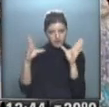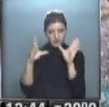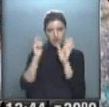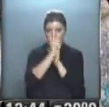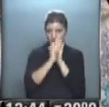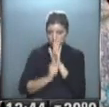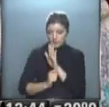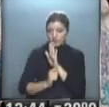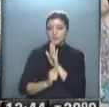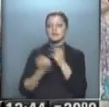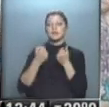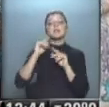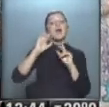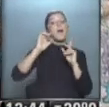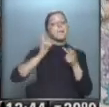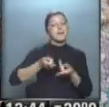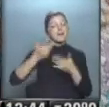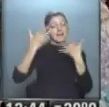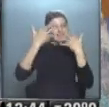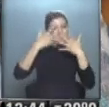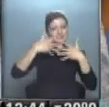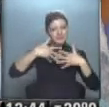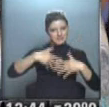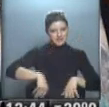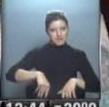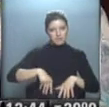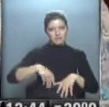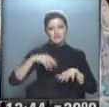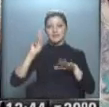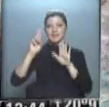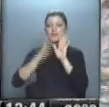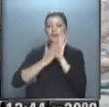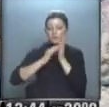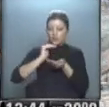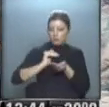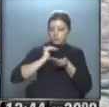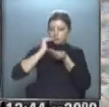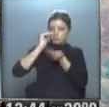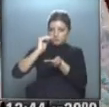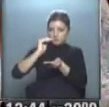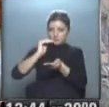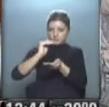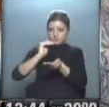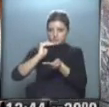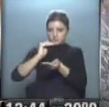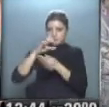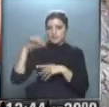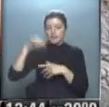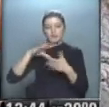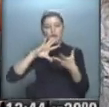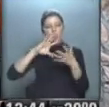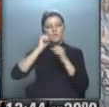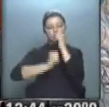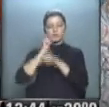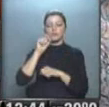que habían operado, y además por el sistema de acumulación de licencias que lleva adelante la actora, funciona